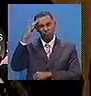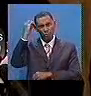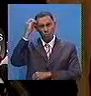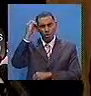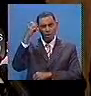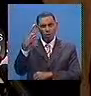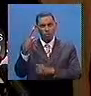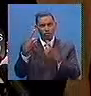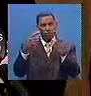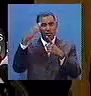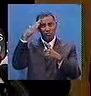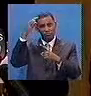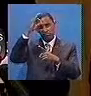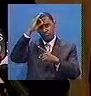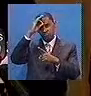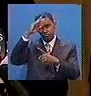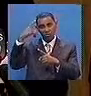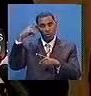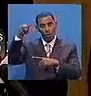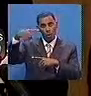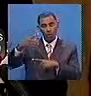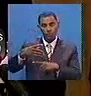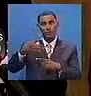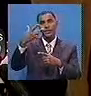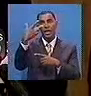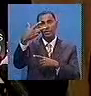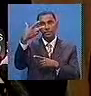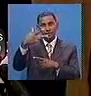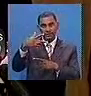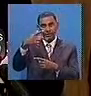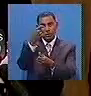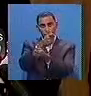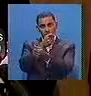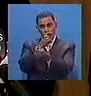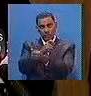del título de bateo, del tercero